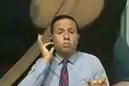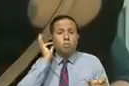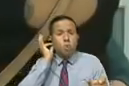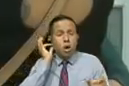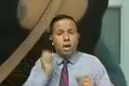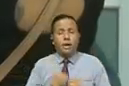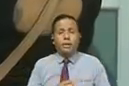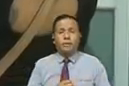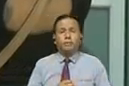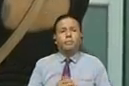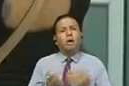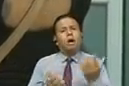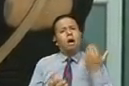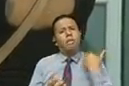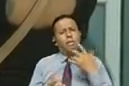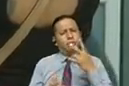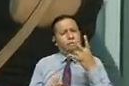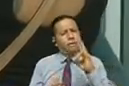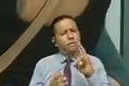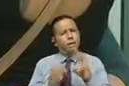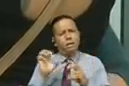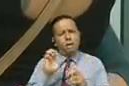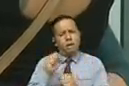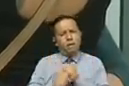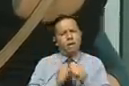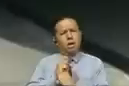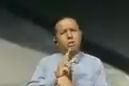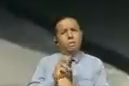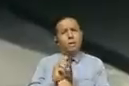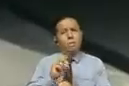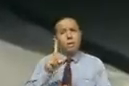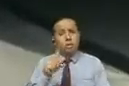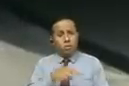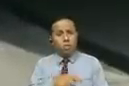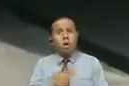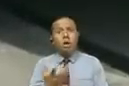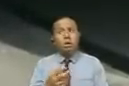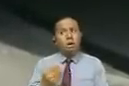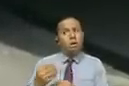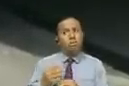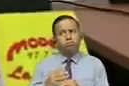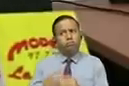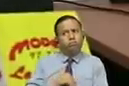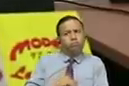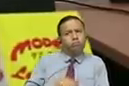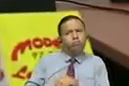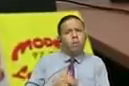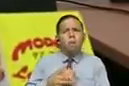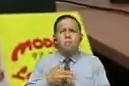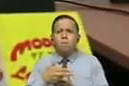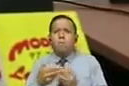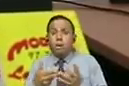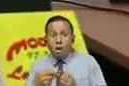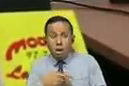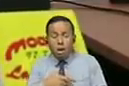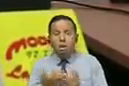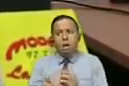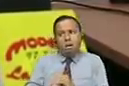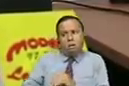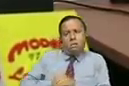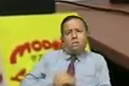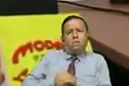femenino. El 17 de enero del 2021 ya habían intentado asesinarla, pero logró evadir el ataque. No tiene antecedentes